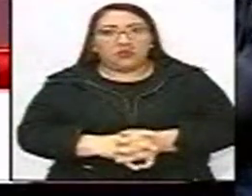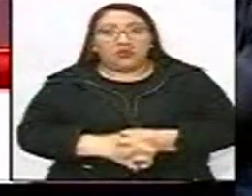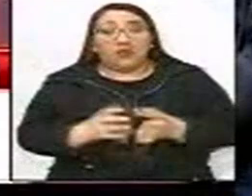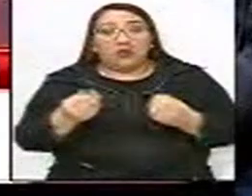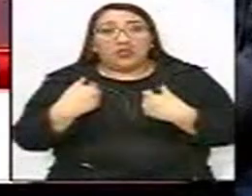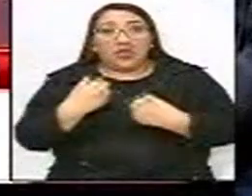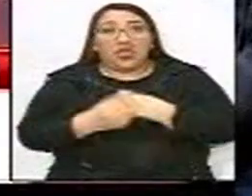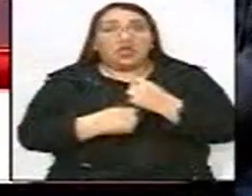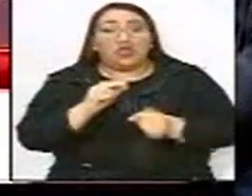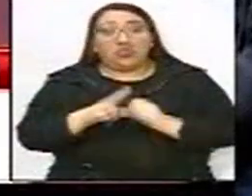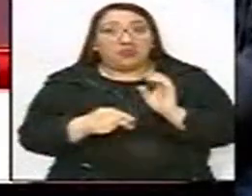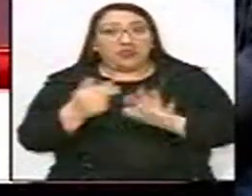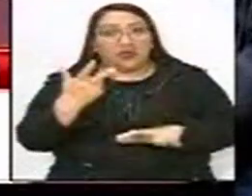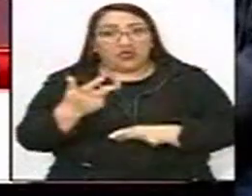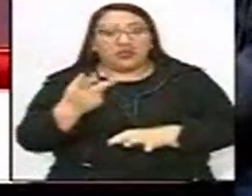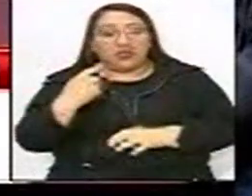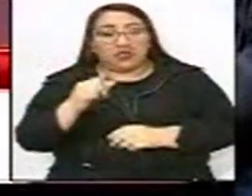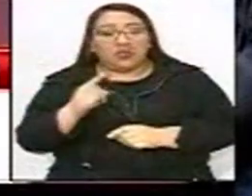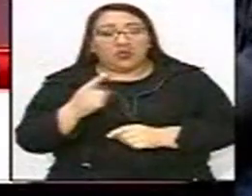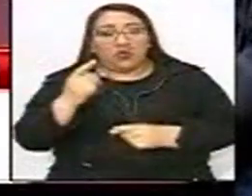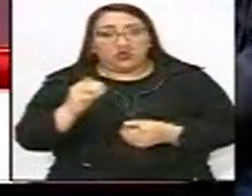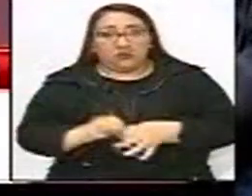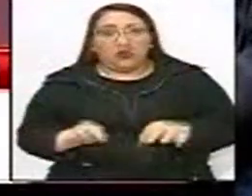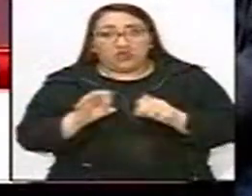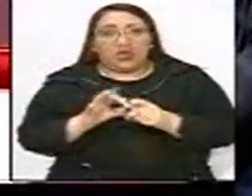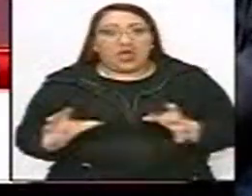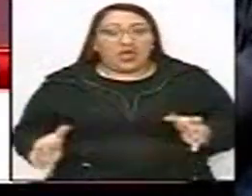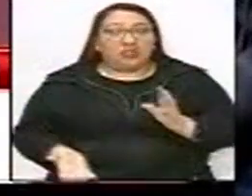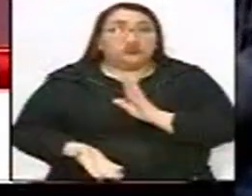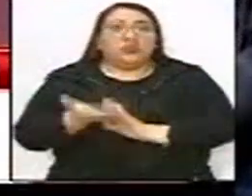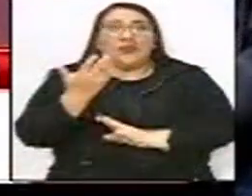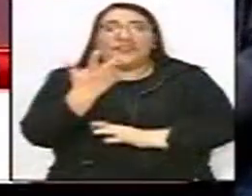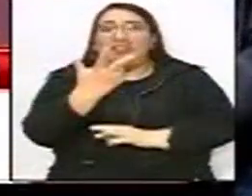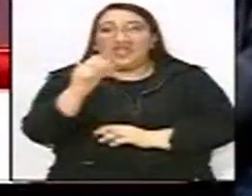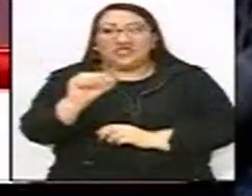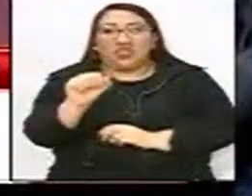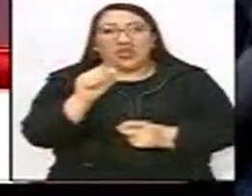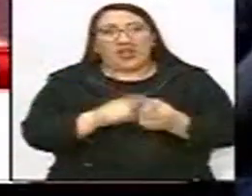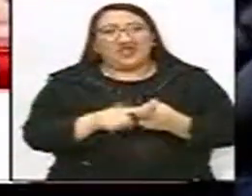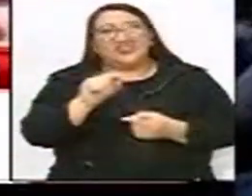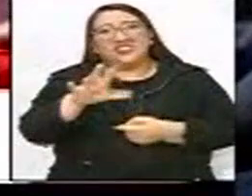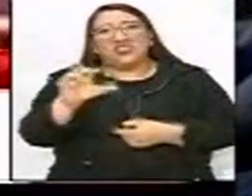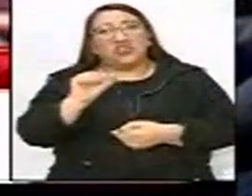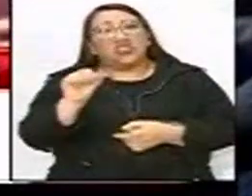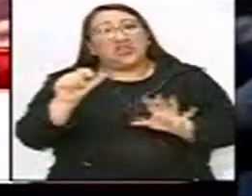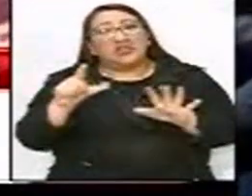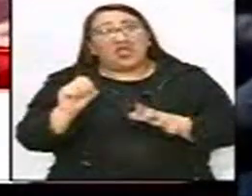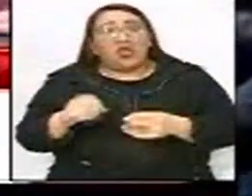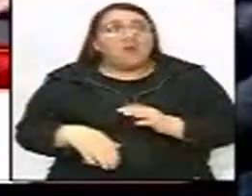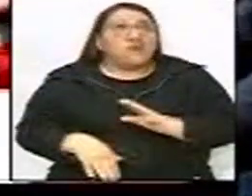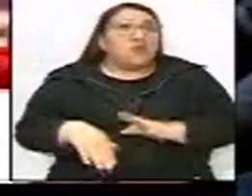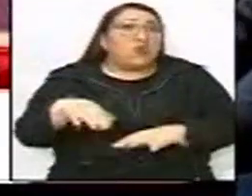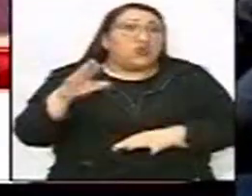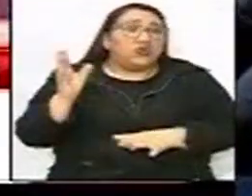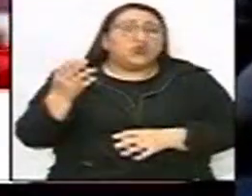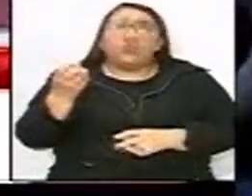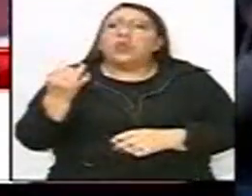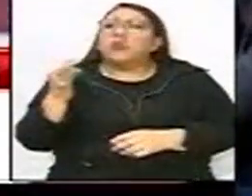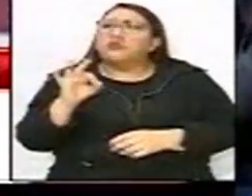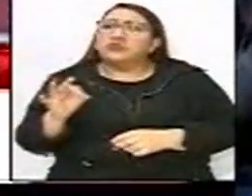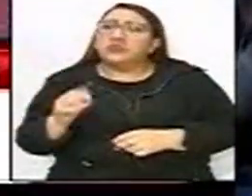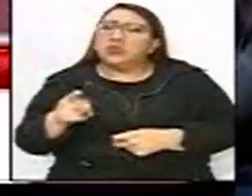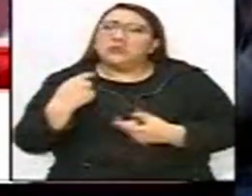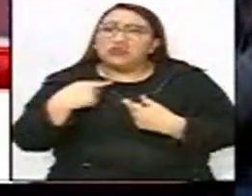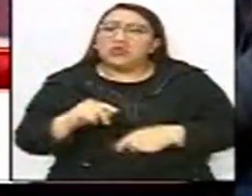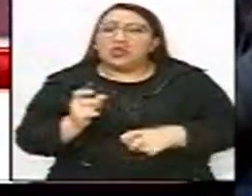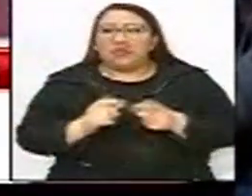año 2013, ¿es en lo correcto?, ha subido de 3 soles a 5 soles 70. ¿Cuánto por ciento significa esto